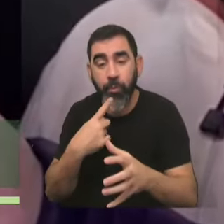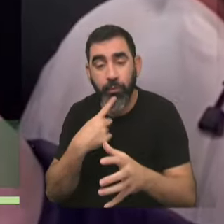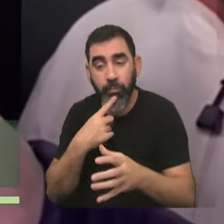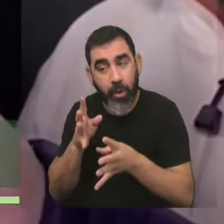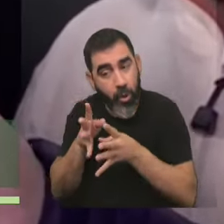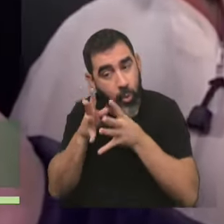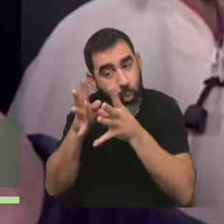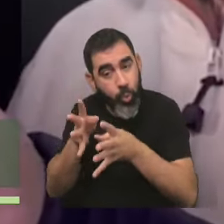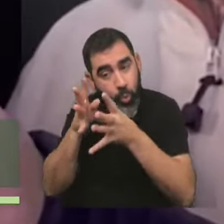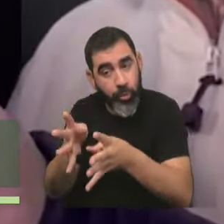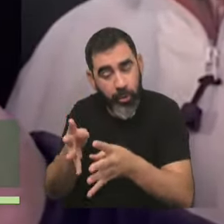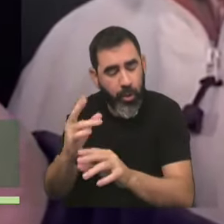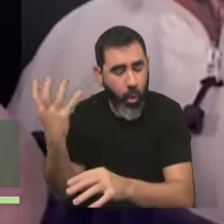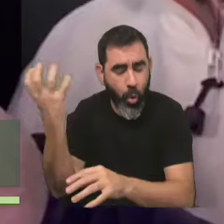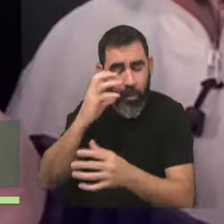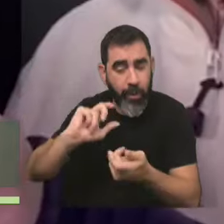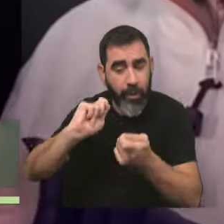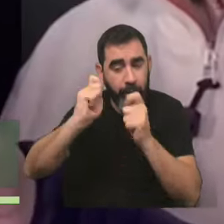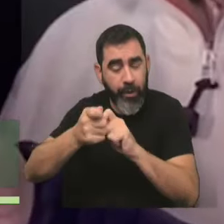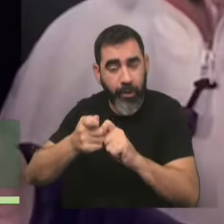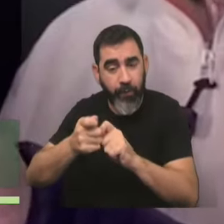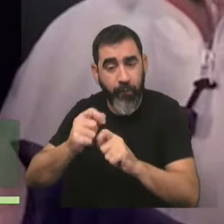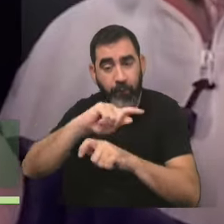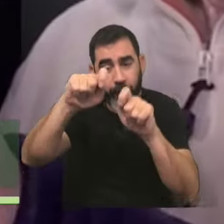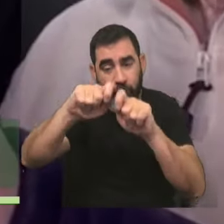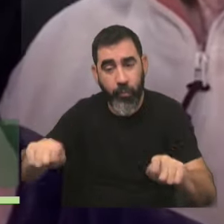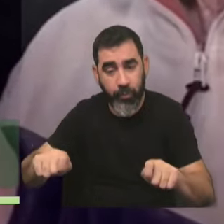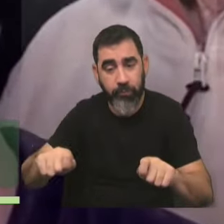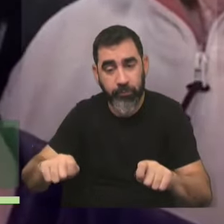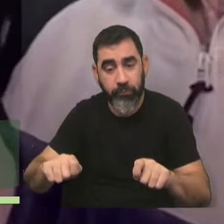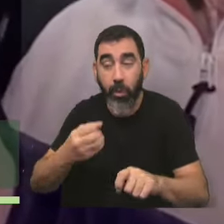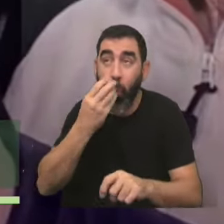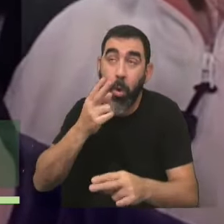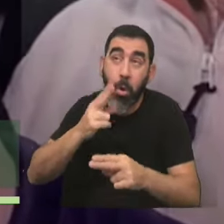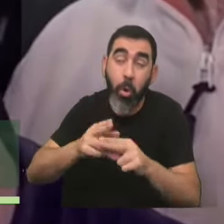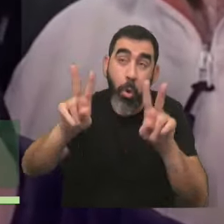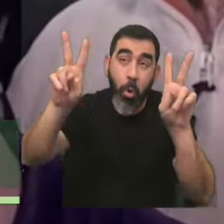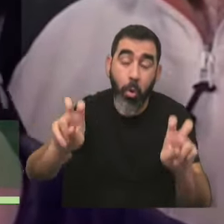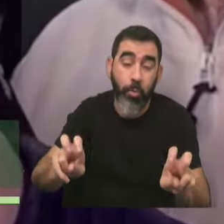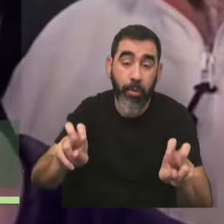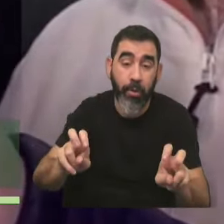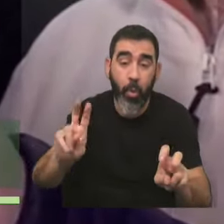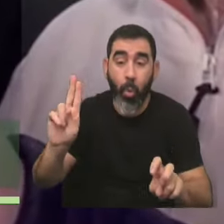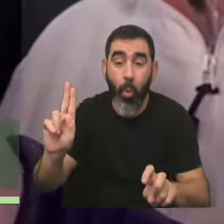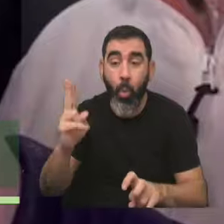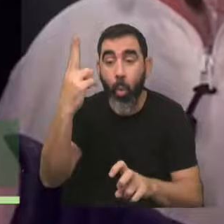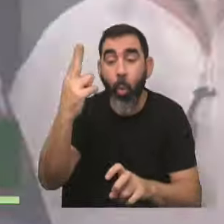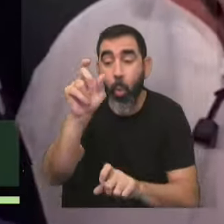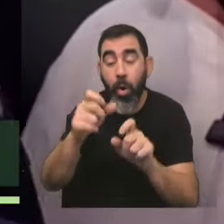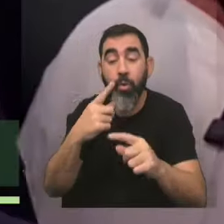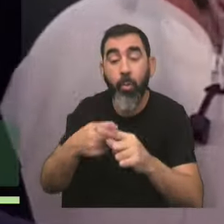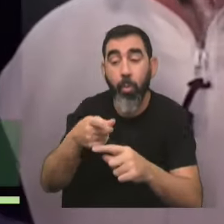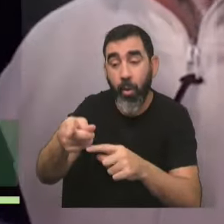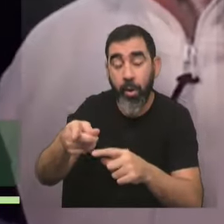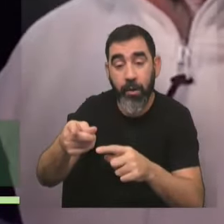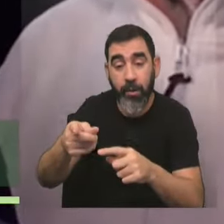batallar esta nefasta reforma del pit Lt me parece que es un buen nombre que trasciende todo debería ser uruguayos por el Por lo